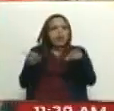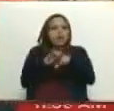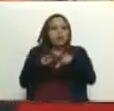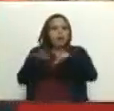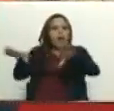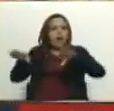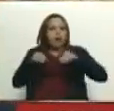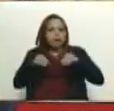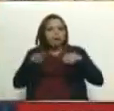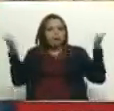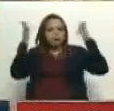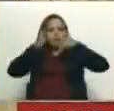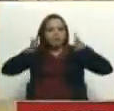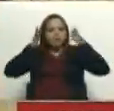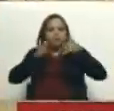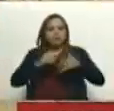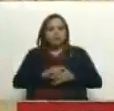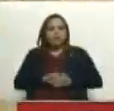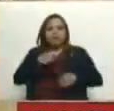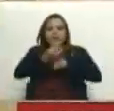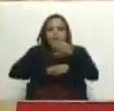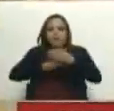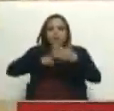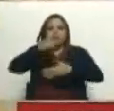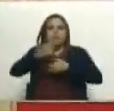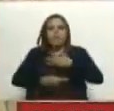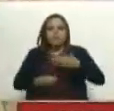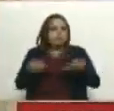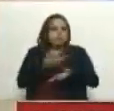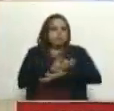para realizar un plan maestro